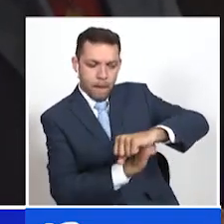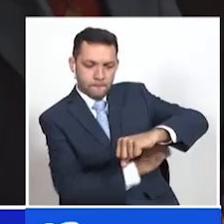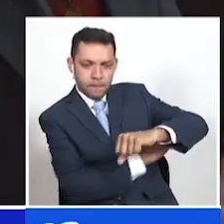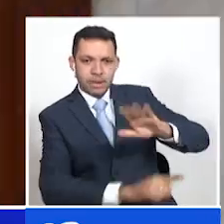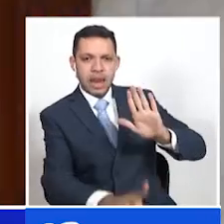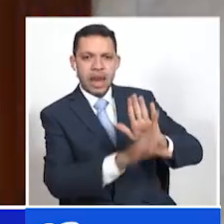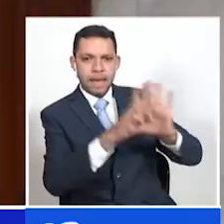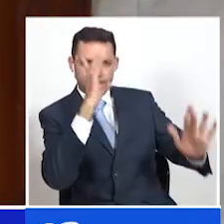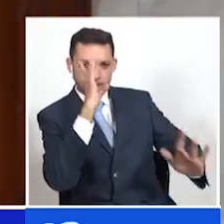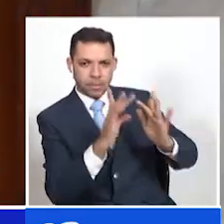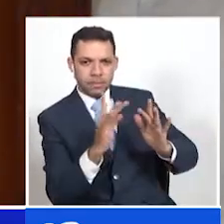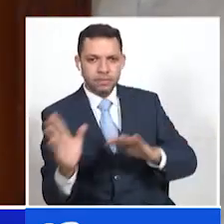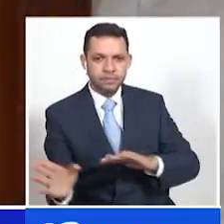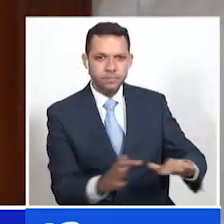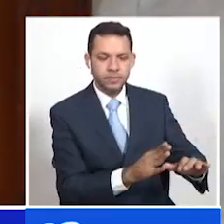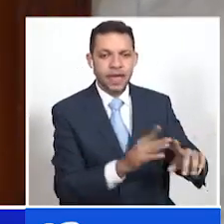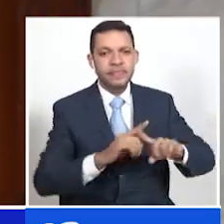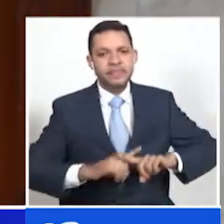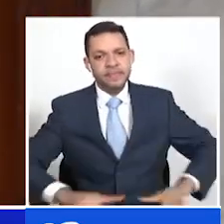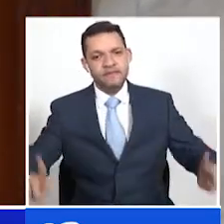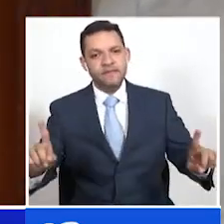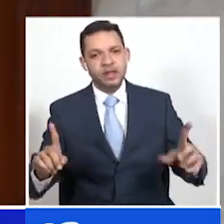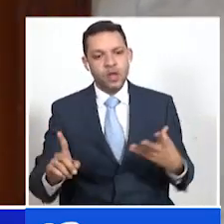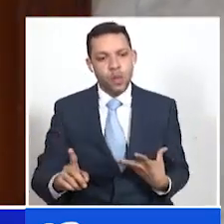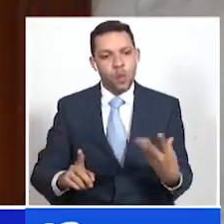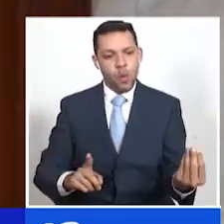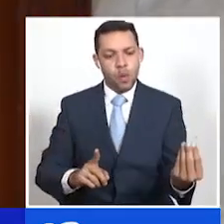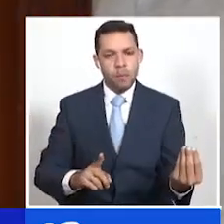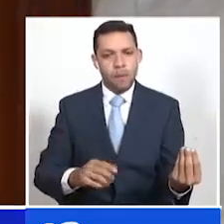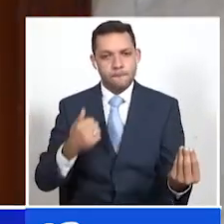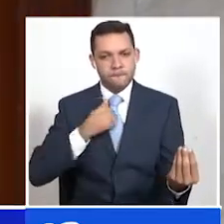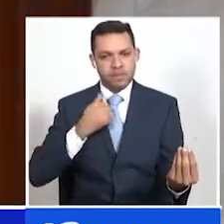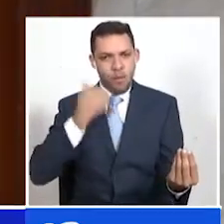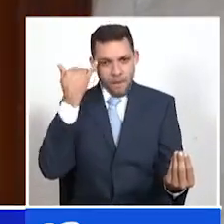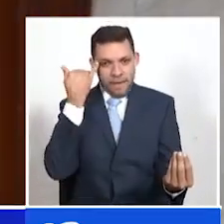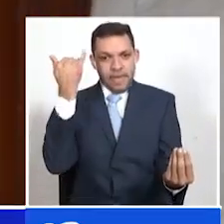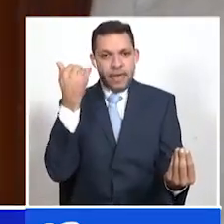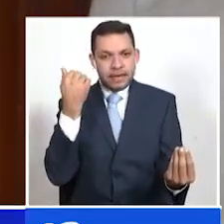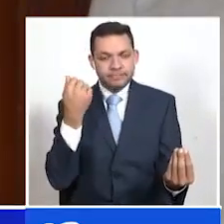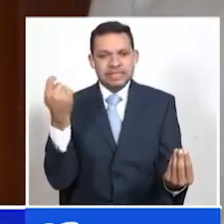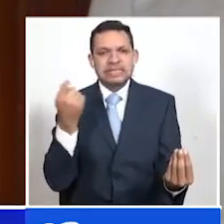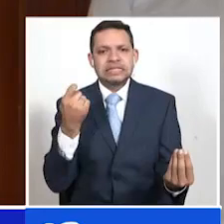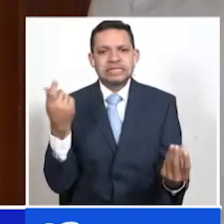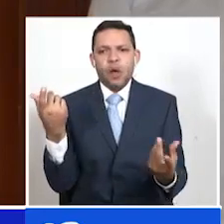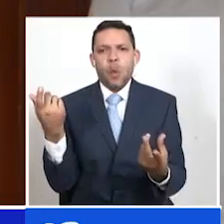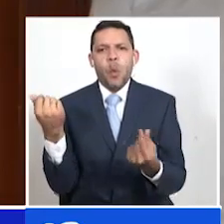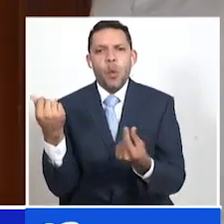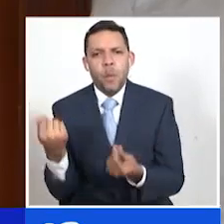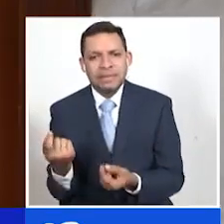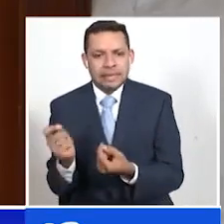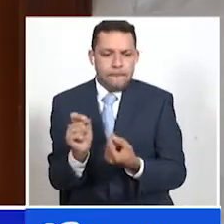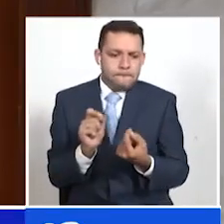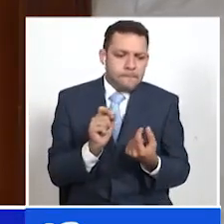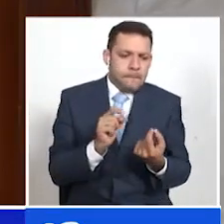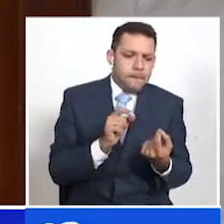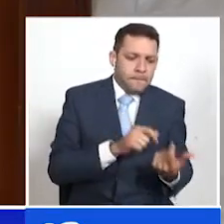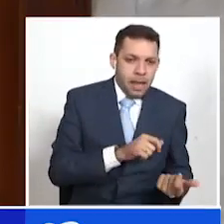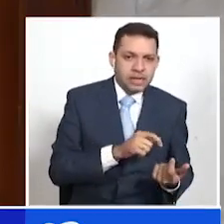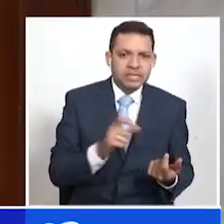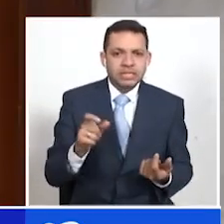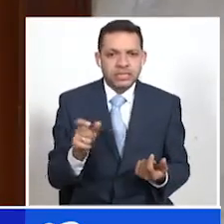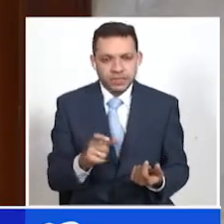diferenciar entre esa minería ilegal, la que se ejerce para poder auspiciar a esos